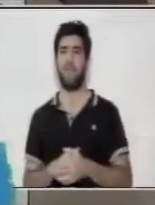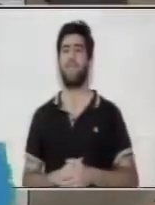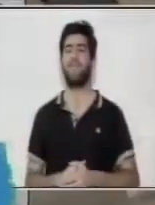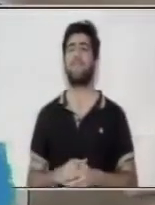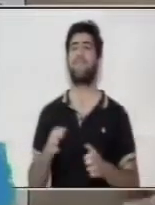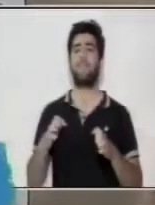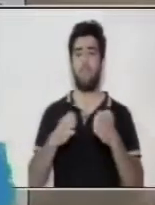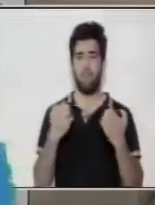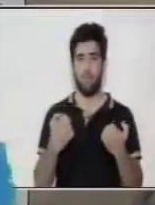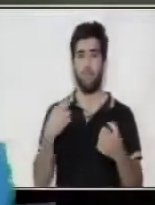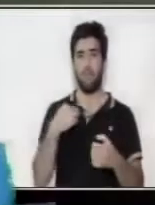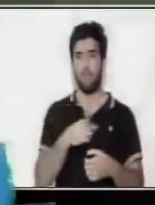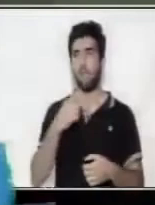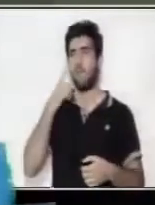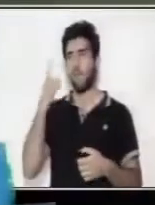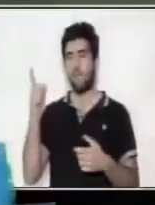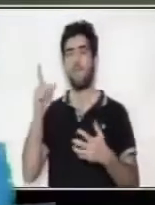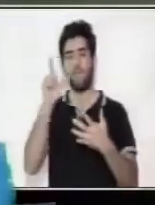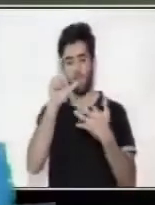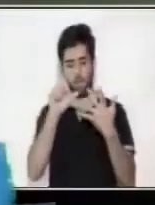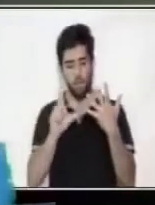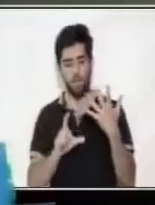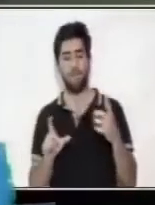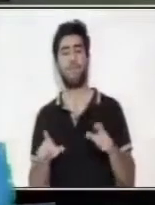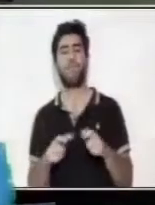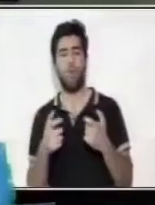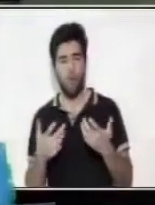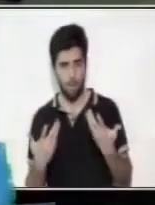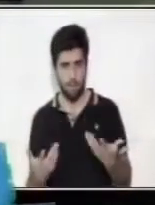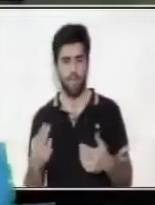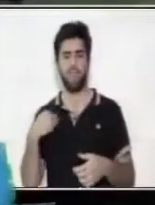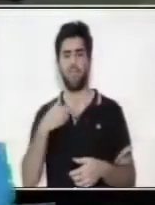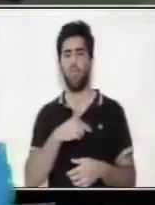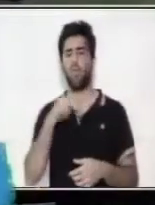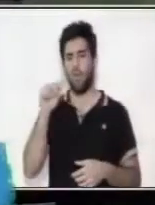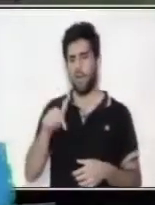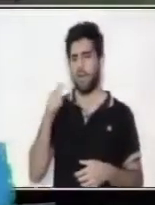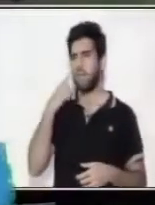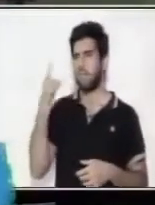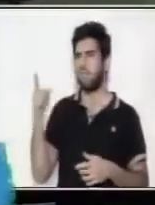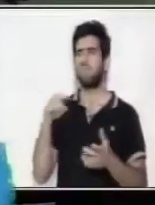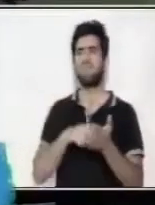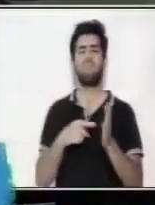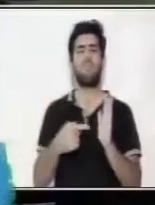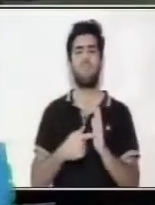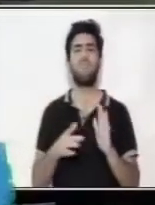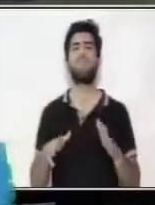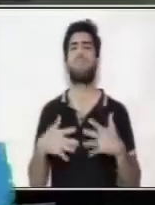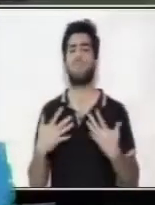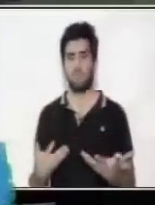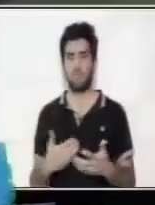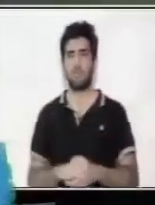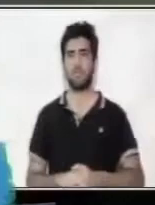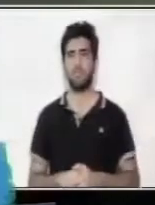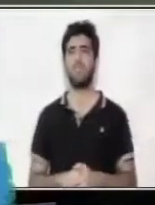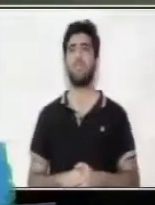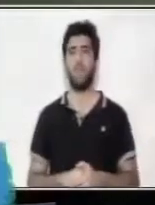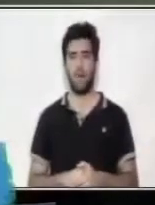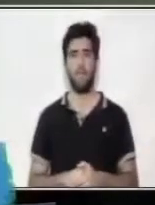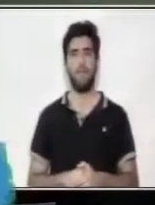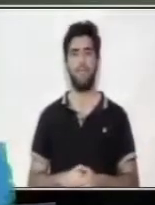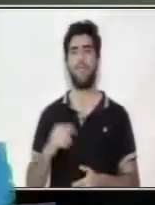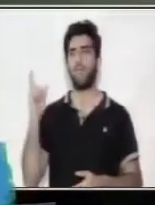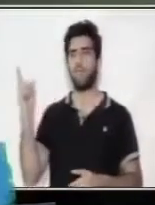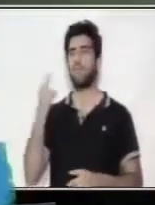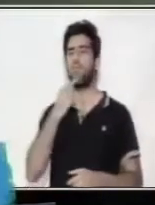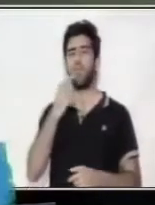clasificando las oraciones unimembres. ¿Qué podemos decir nosotros acerca de estas oraciones? Pues como lo indica